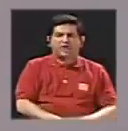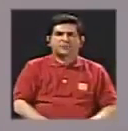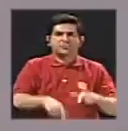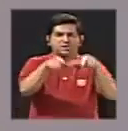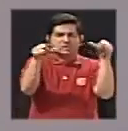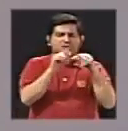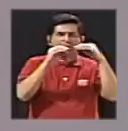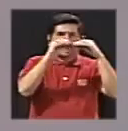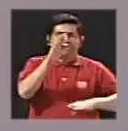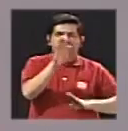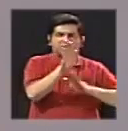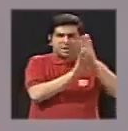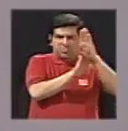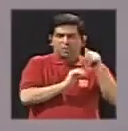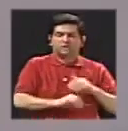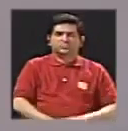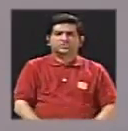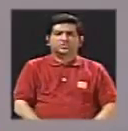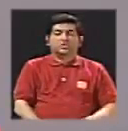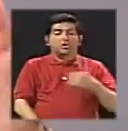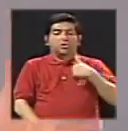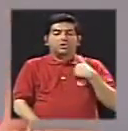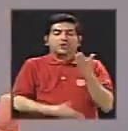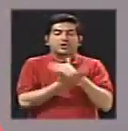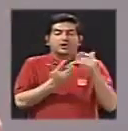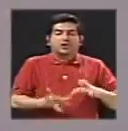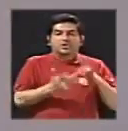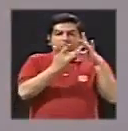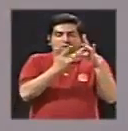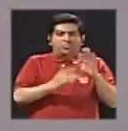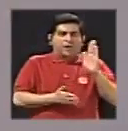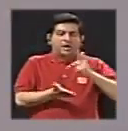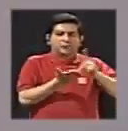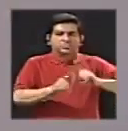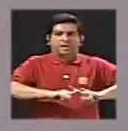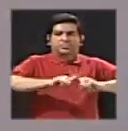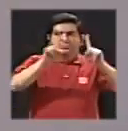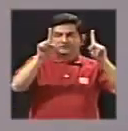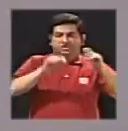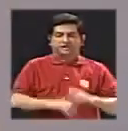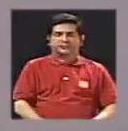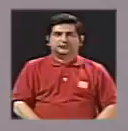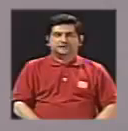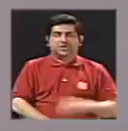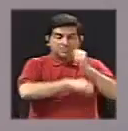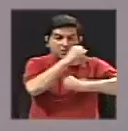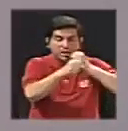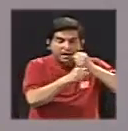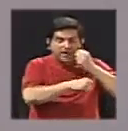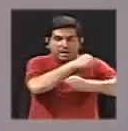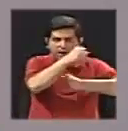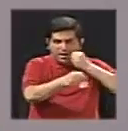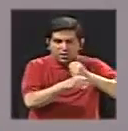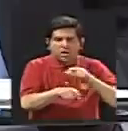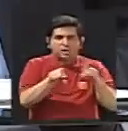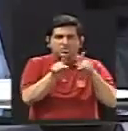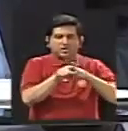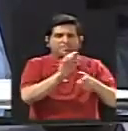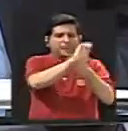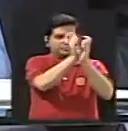de menor desarrollo, uh-huh, o tuvo algunas especialidades y su salario es diferente, porque los anuales entonces, uh-huh, también